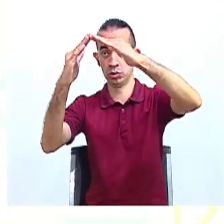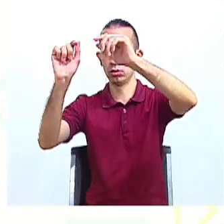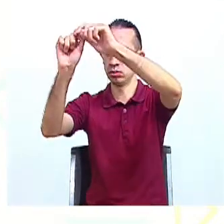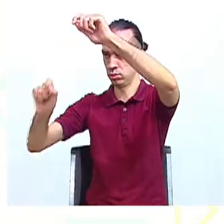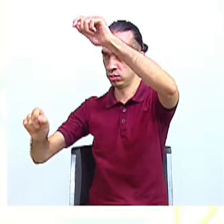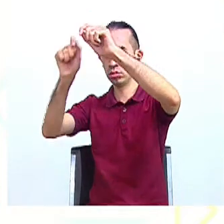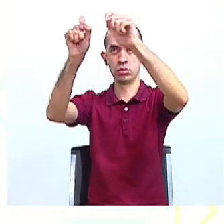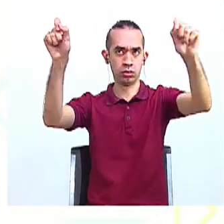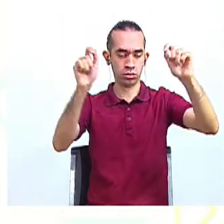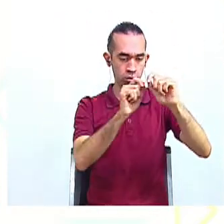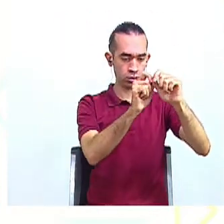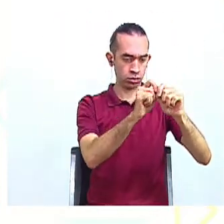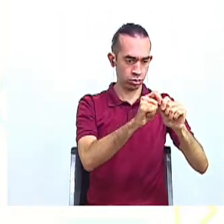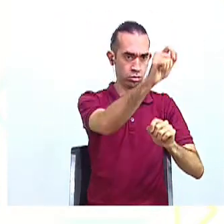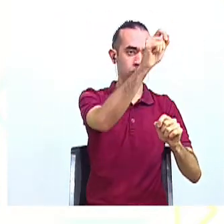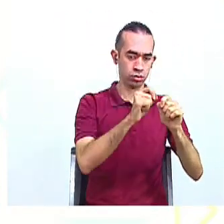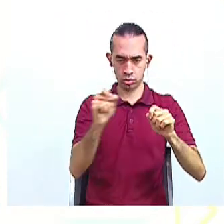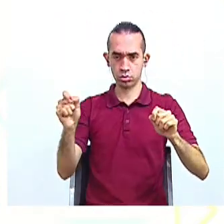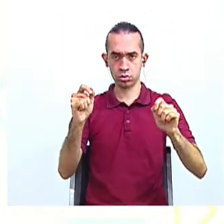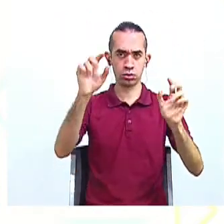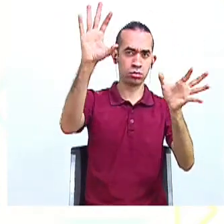lados. Entonces,